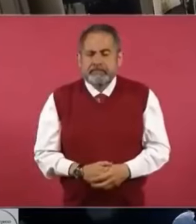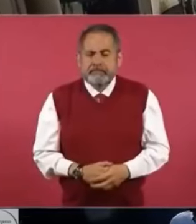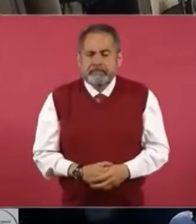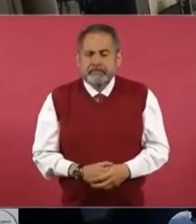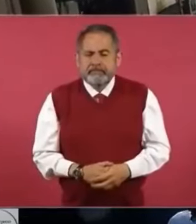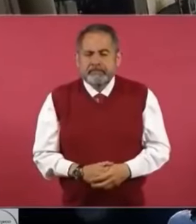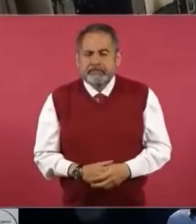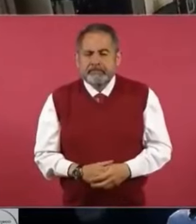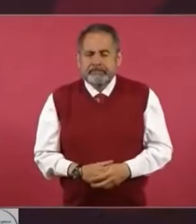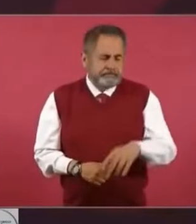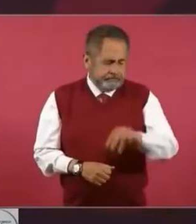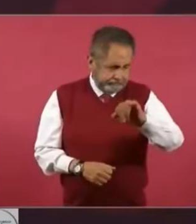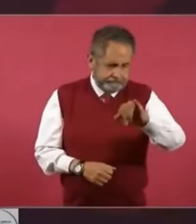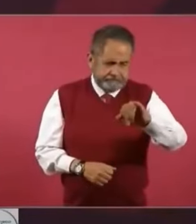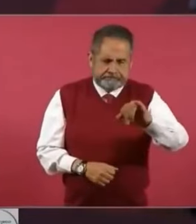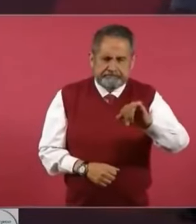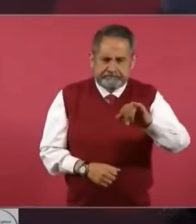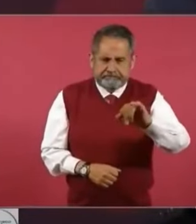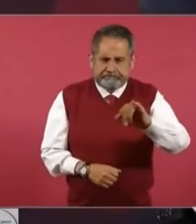Sí, él